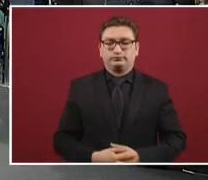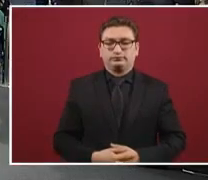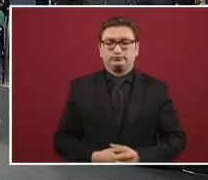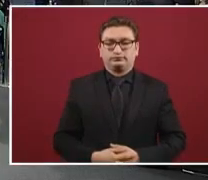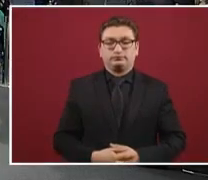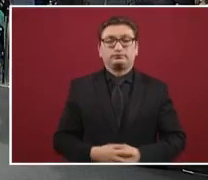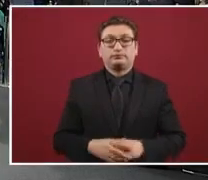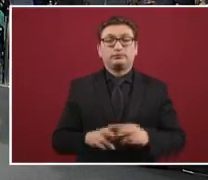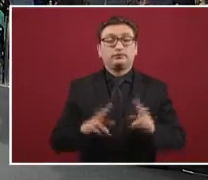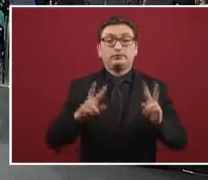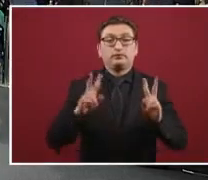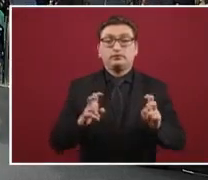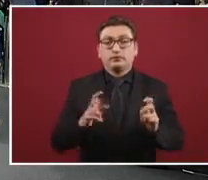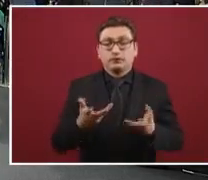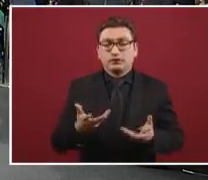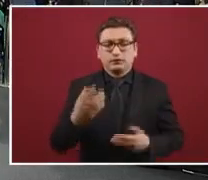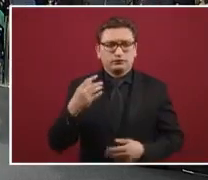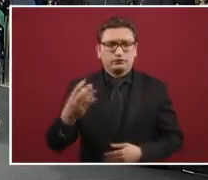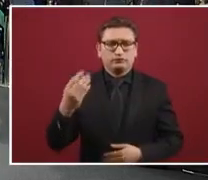La agenda,